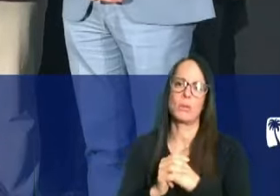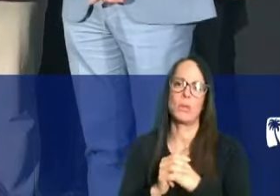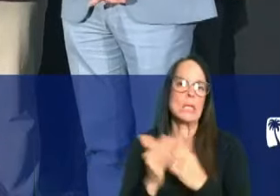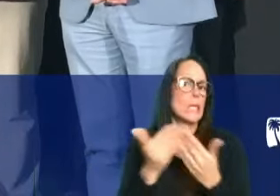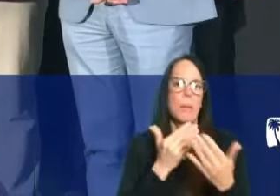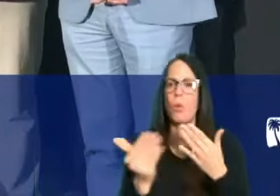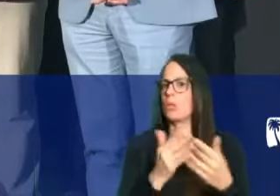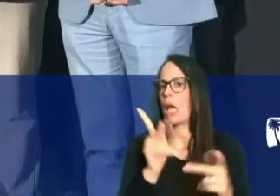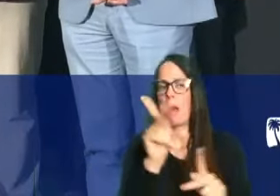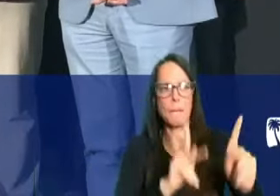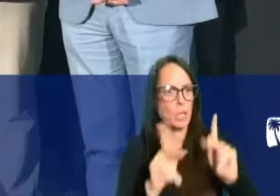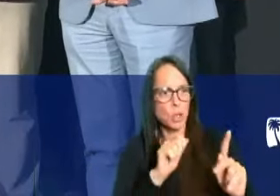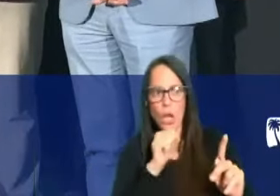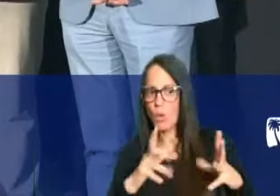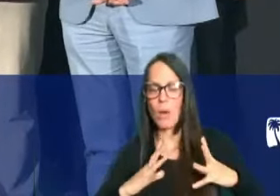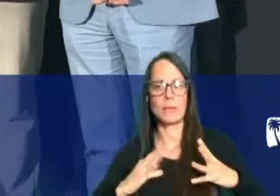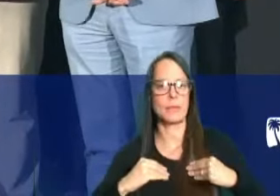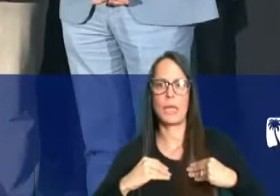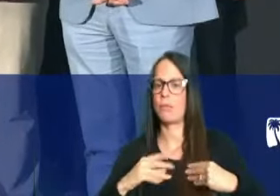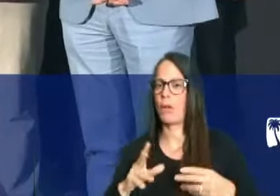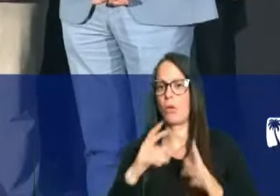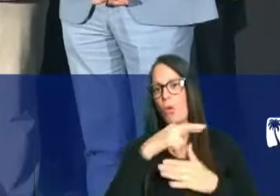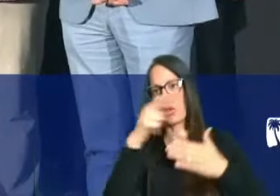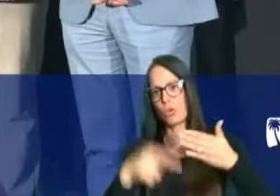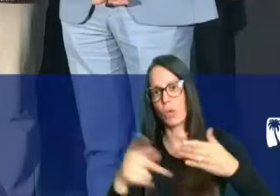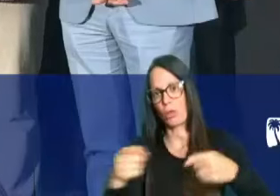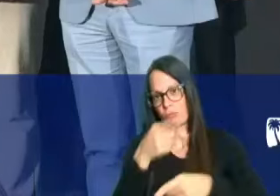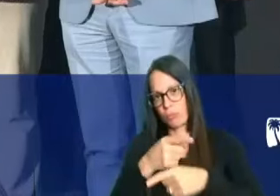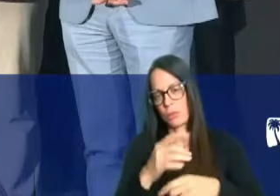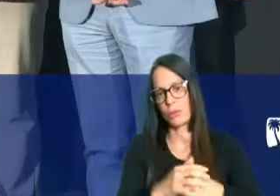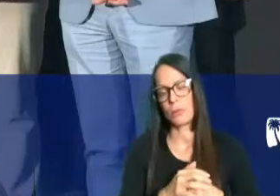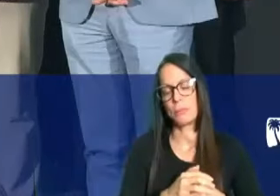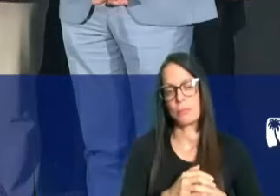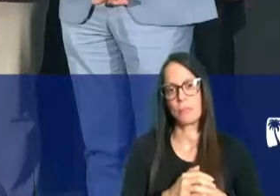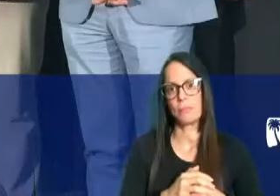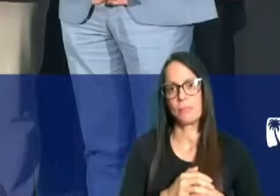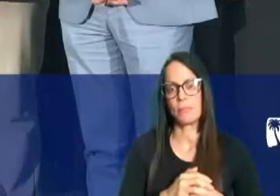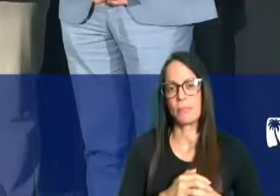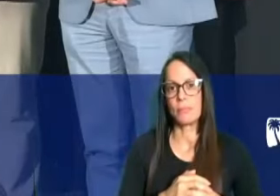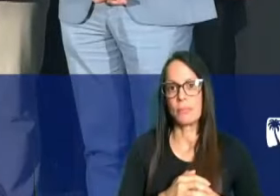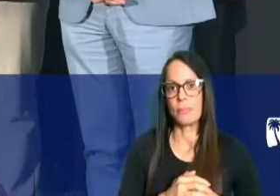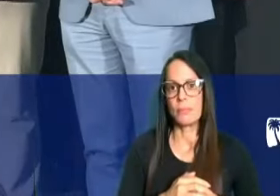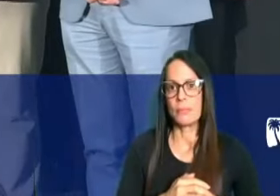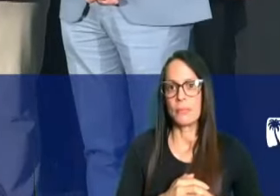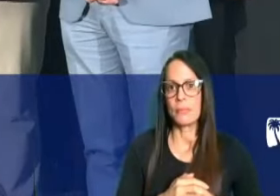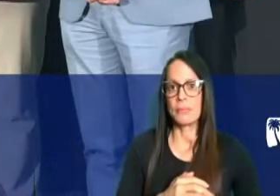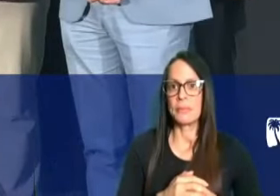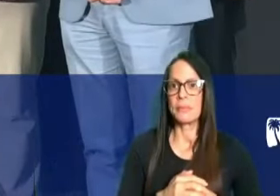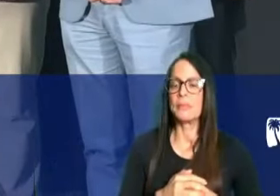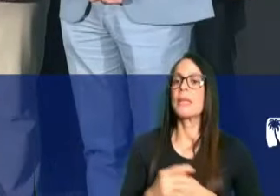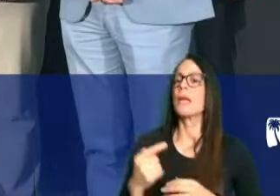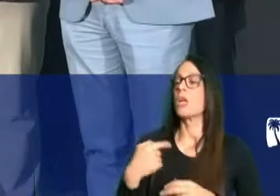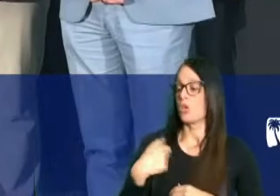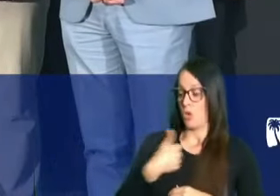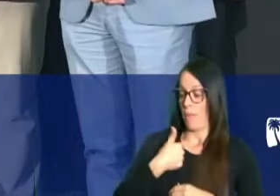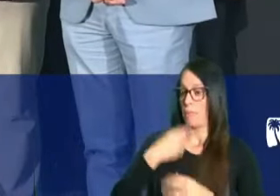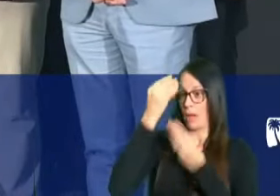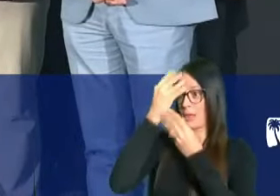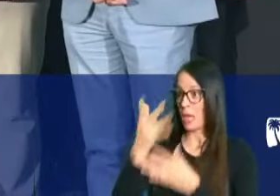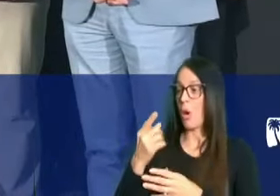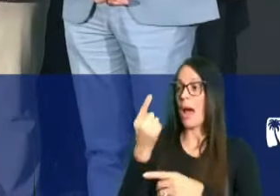la elección no no dije dije el día de elección que iba a darle hasta la semana que